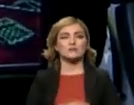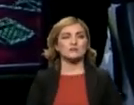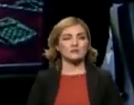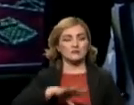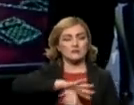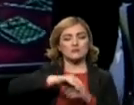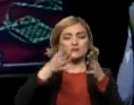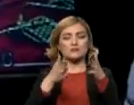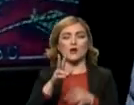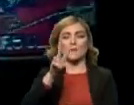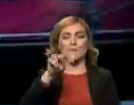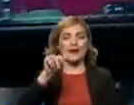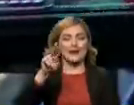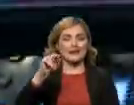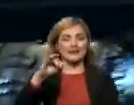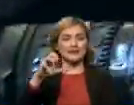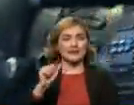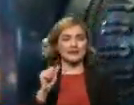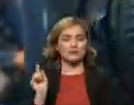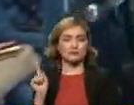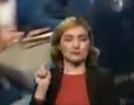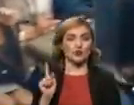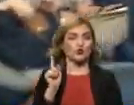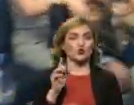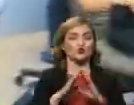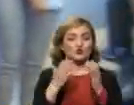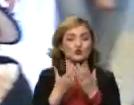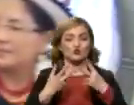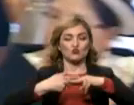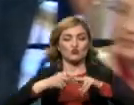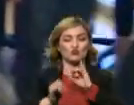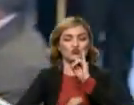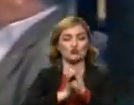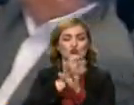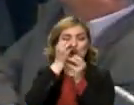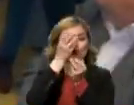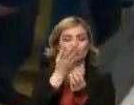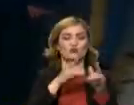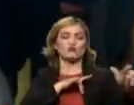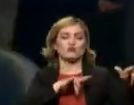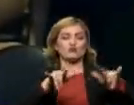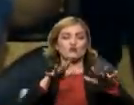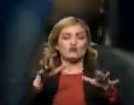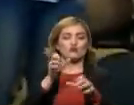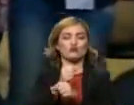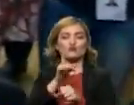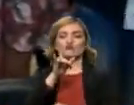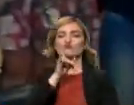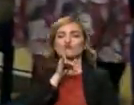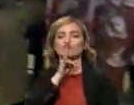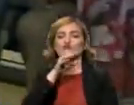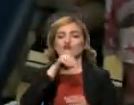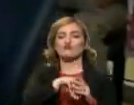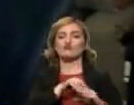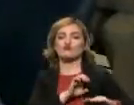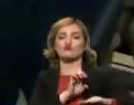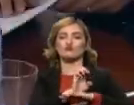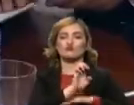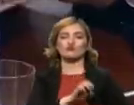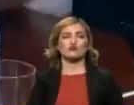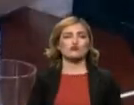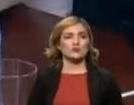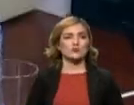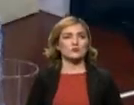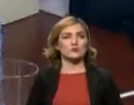canciller José Valencia acudió a la Comisión de Relaciones Internacionales para informar sobre los vuelos que ha realizado Estados Unidos en espacio